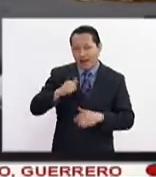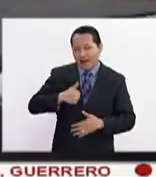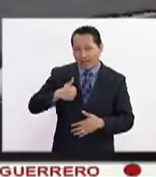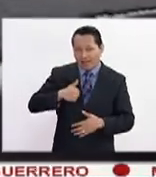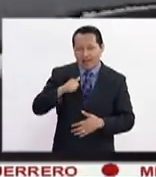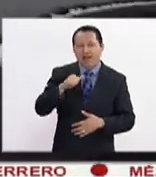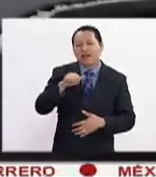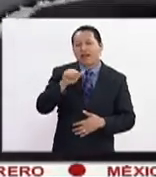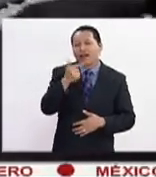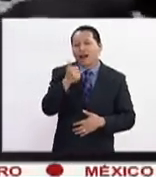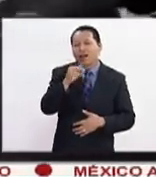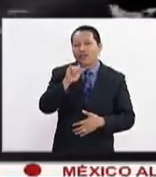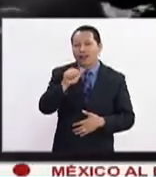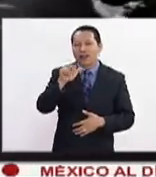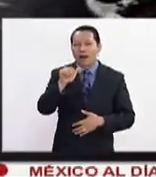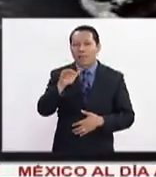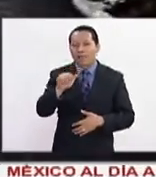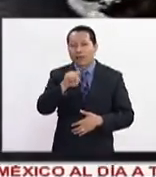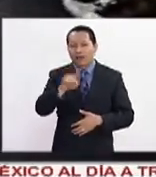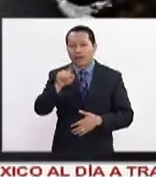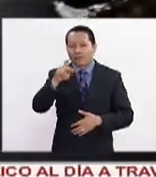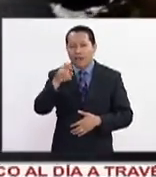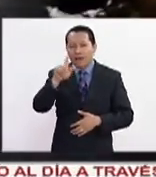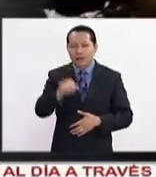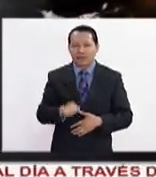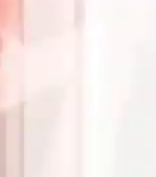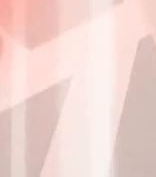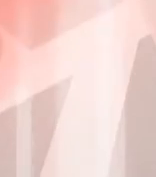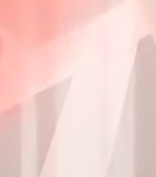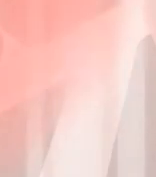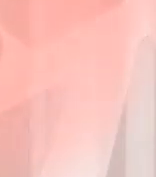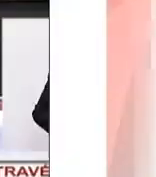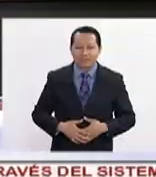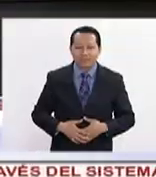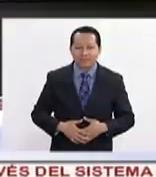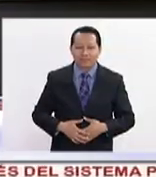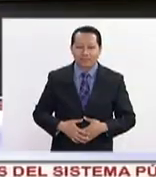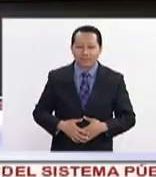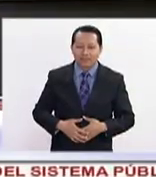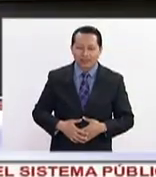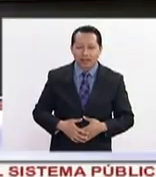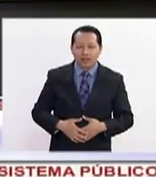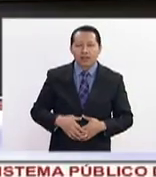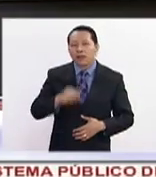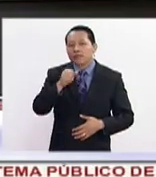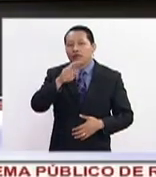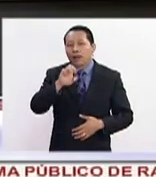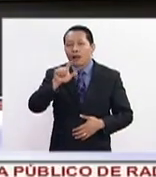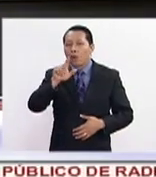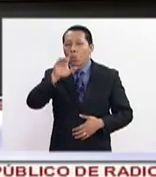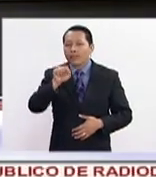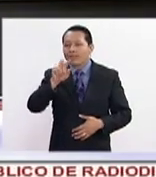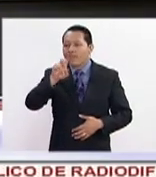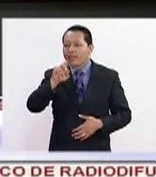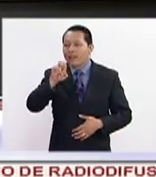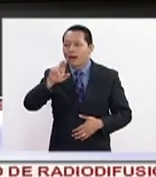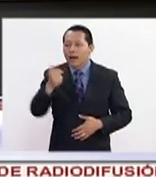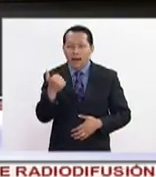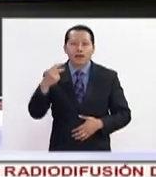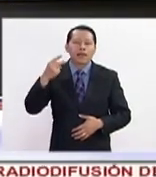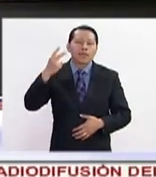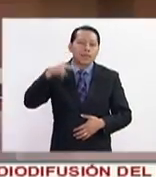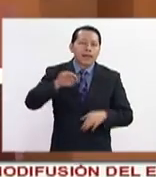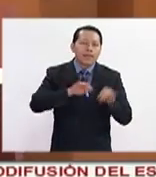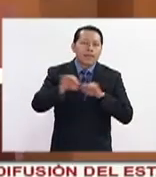Canadá, Gabriel Ramírez Pérez. El canciller Luis Videgaray terminó una gira de trabajo